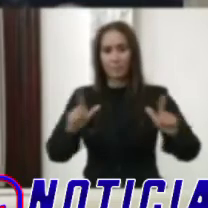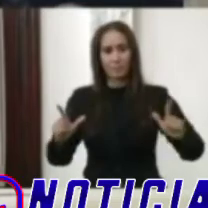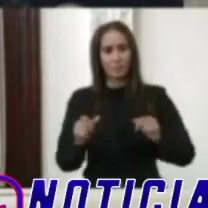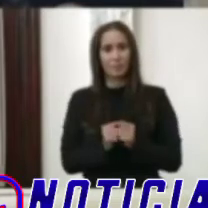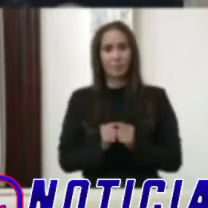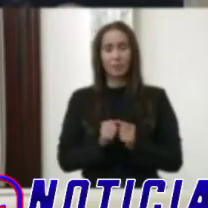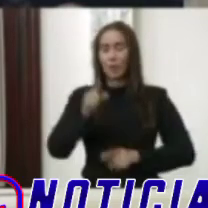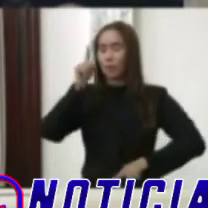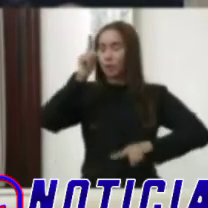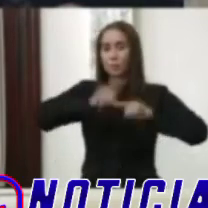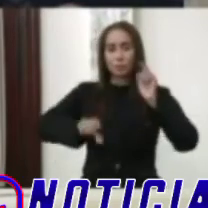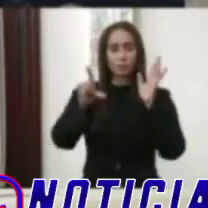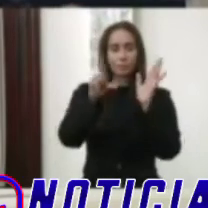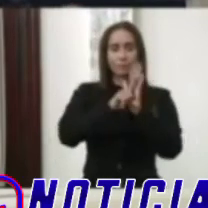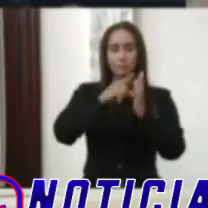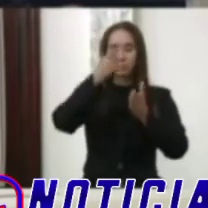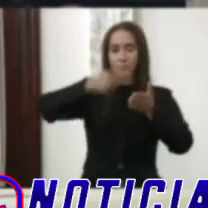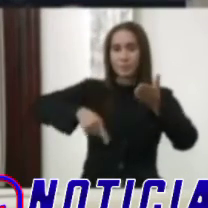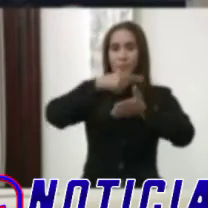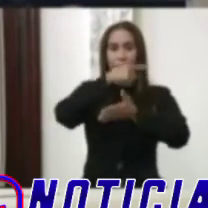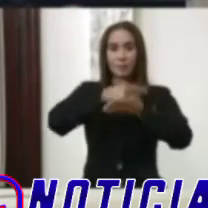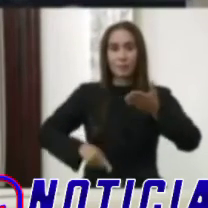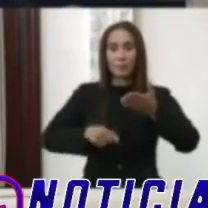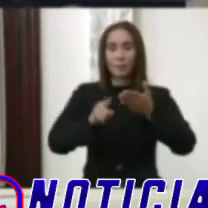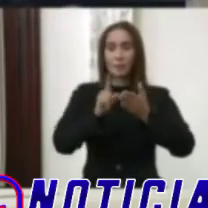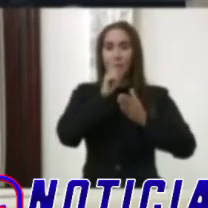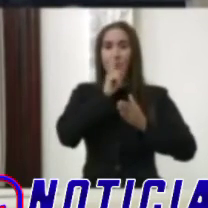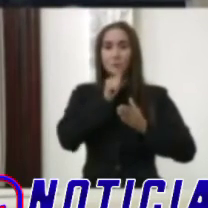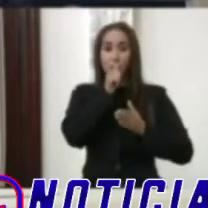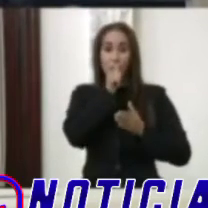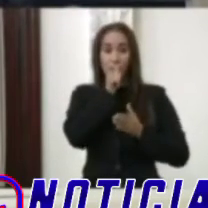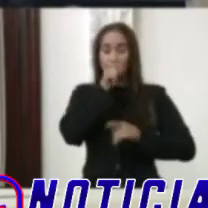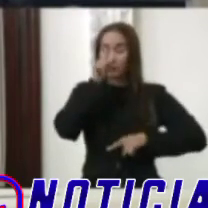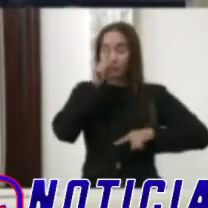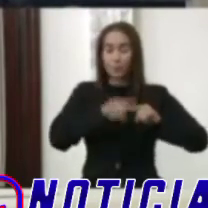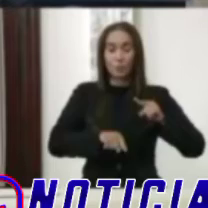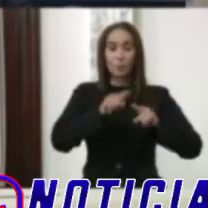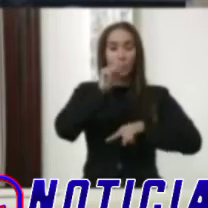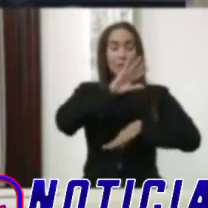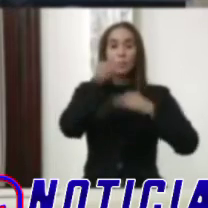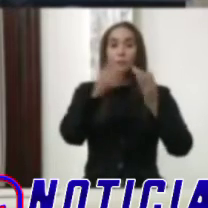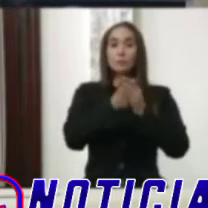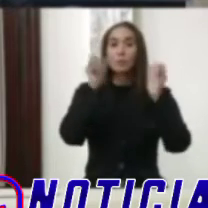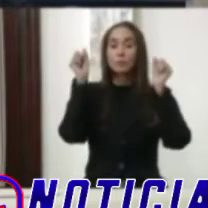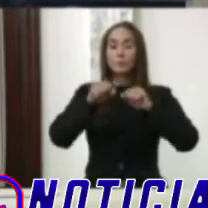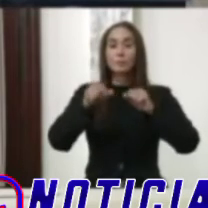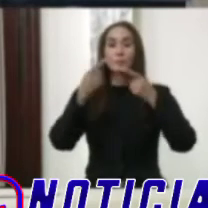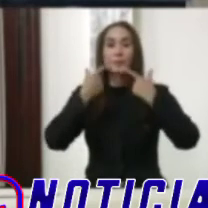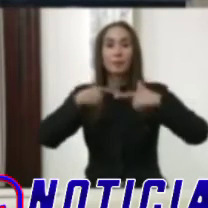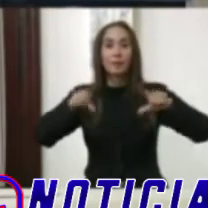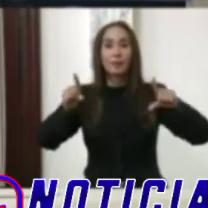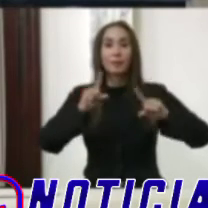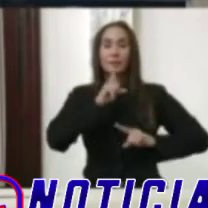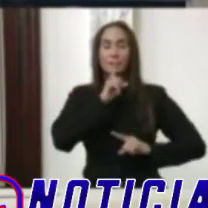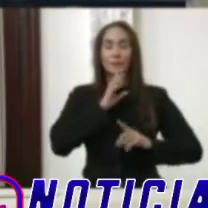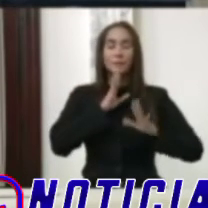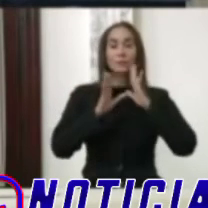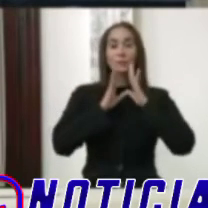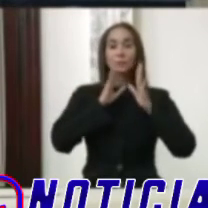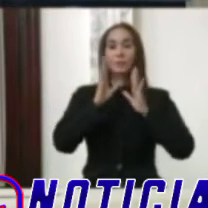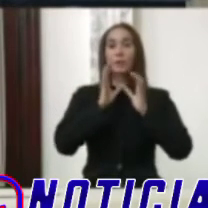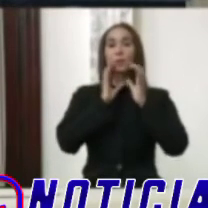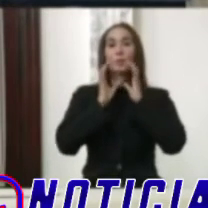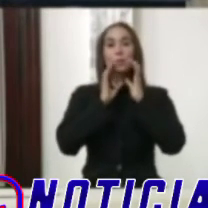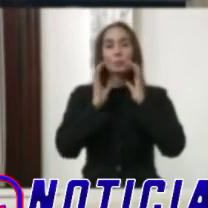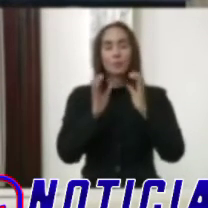o acto de poder que coarte la libertad de expresión o de prensa, cualquier sea el medio de comunicación, porque la prensa tiene